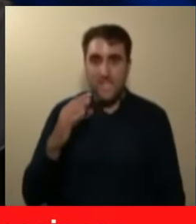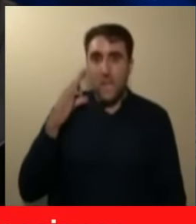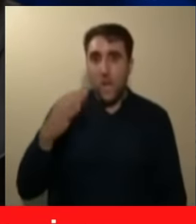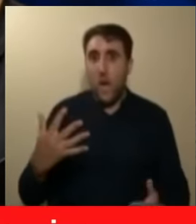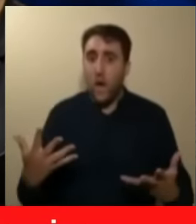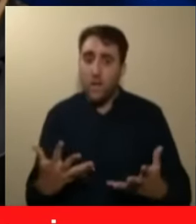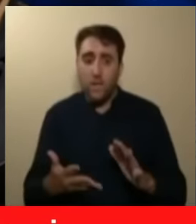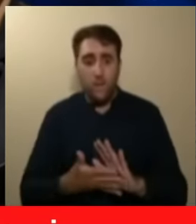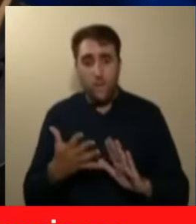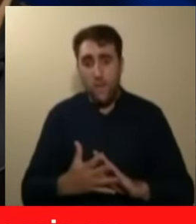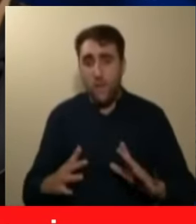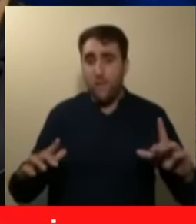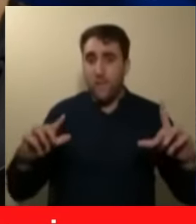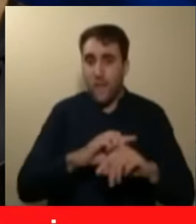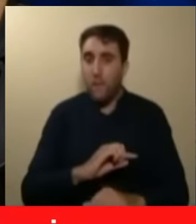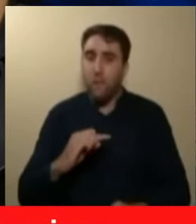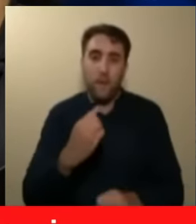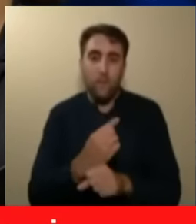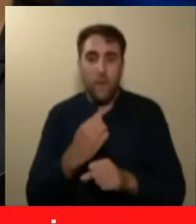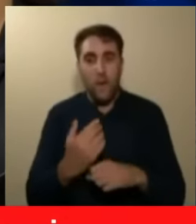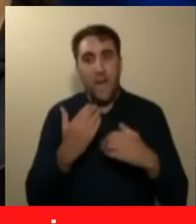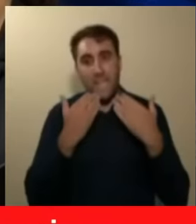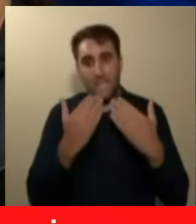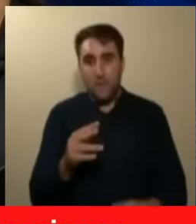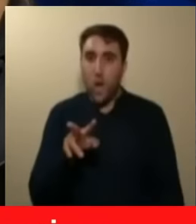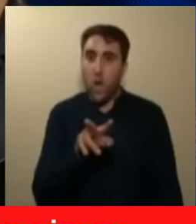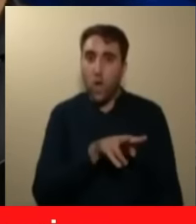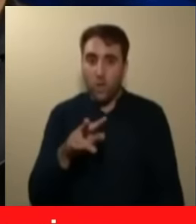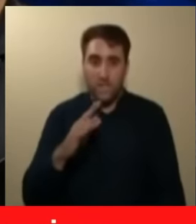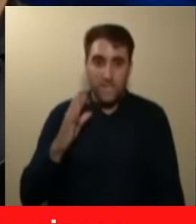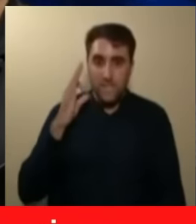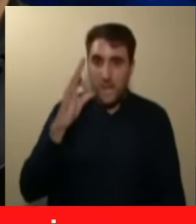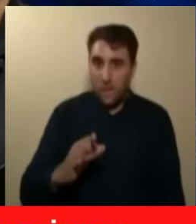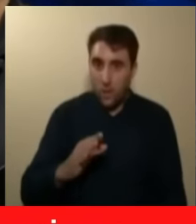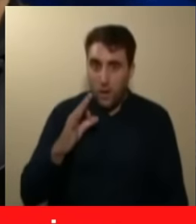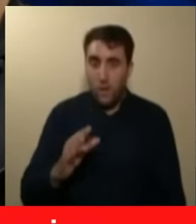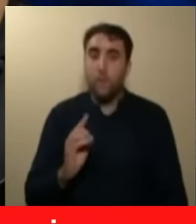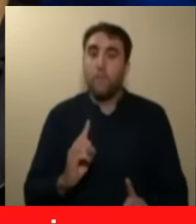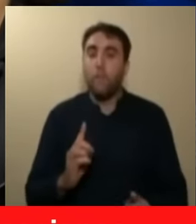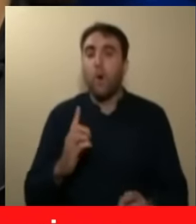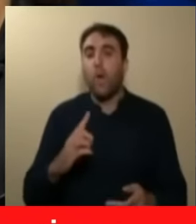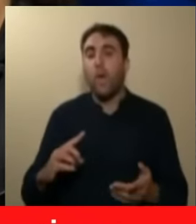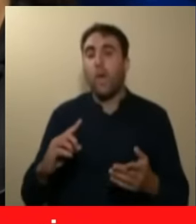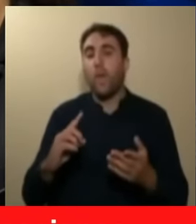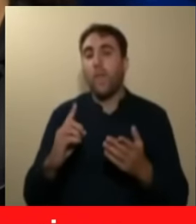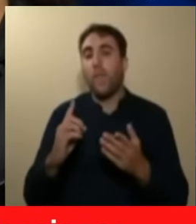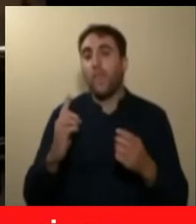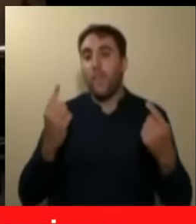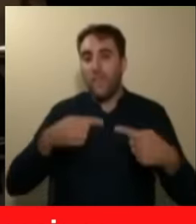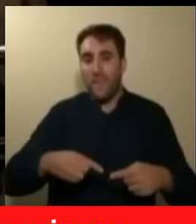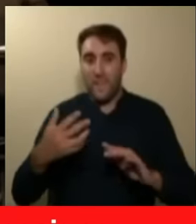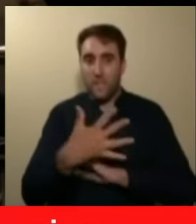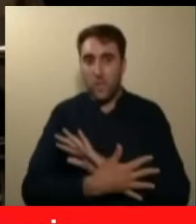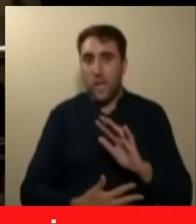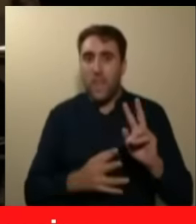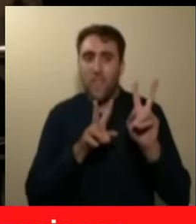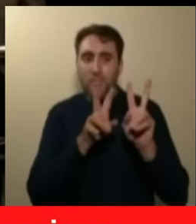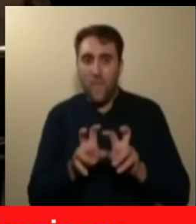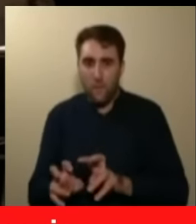vamos llegando al final. Primero el agradecimiento a ambos senadores por lo que ha sido este debate nacional y bueno, todos los ejes